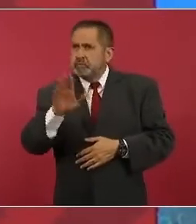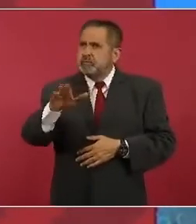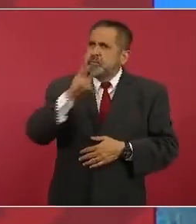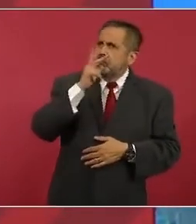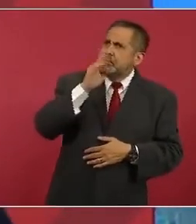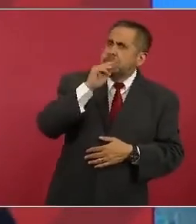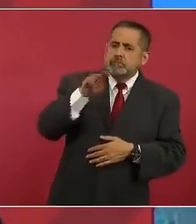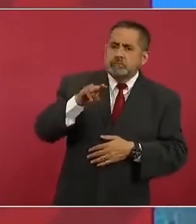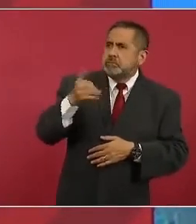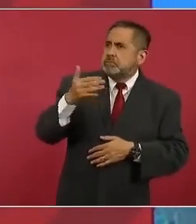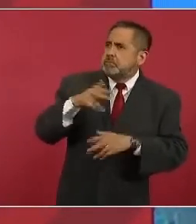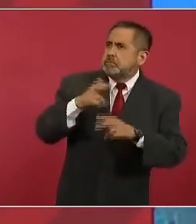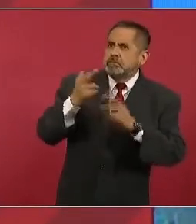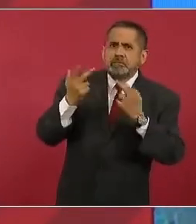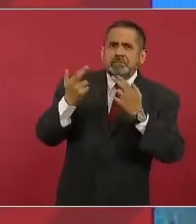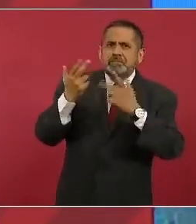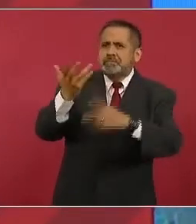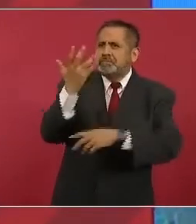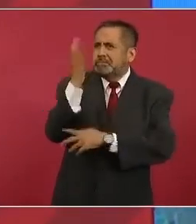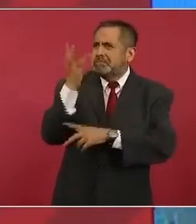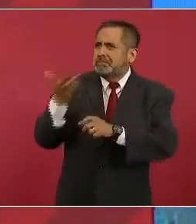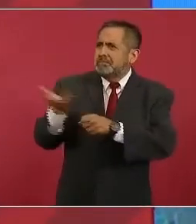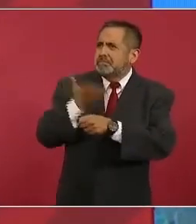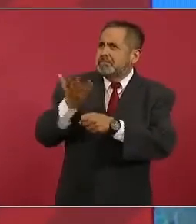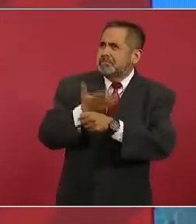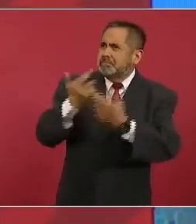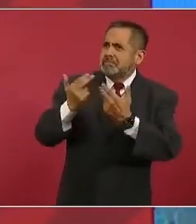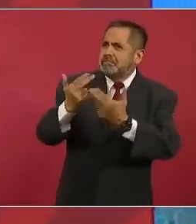que va a destruir la selva